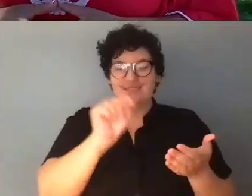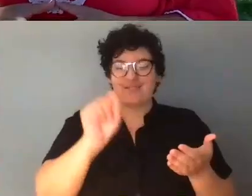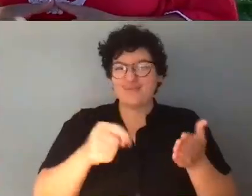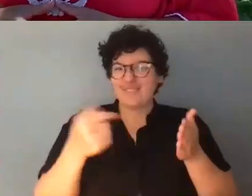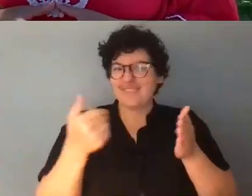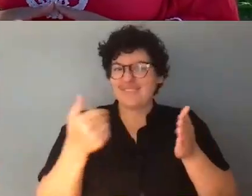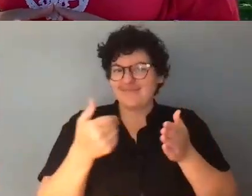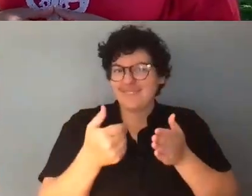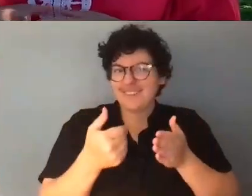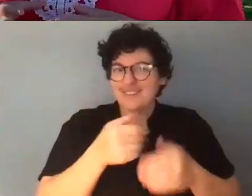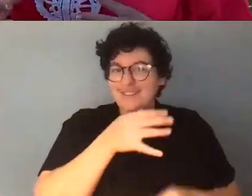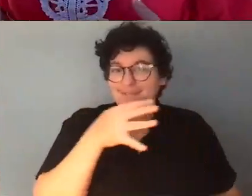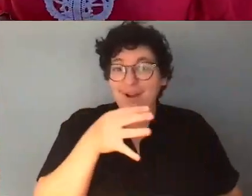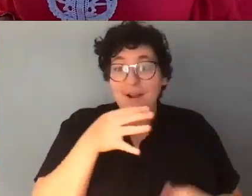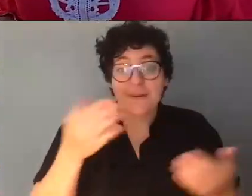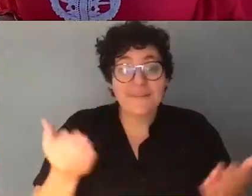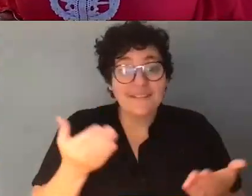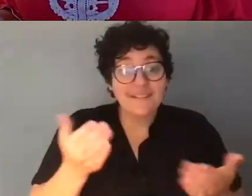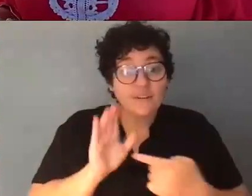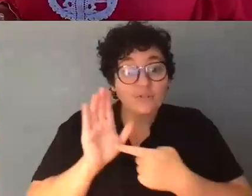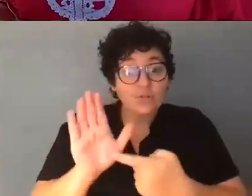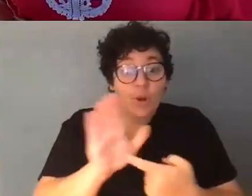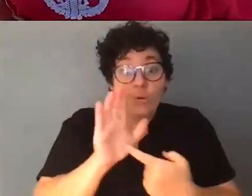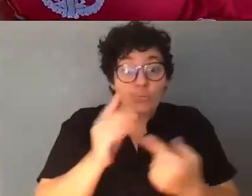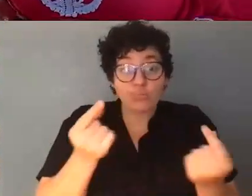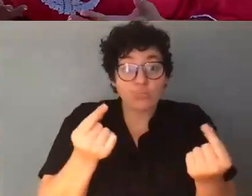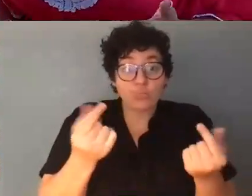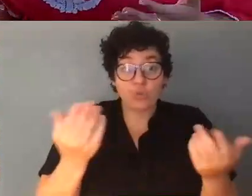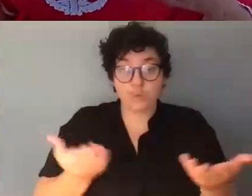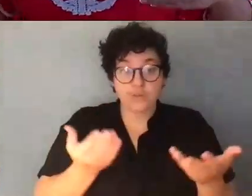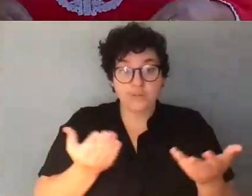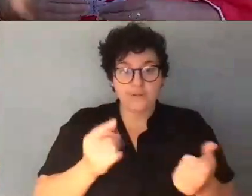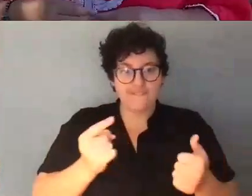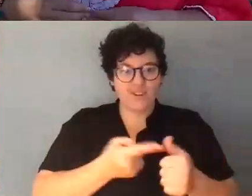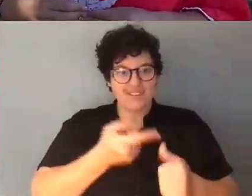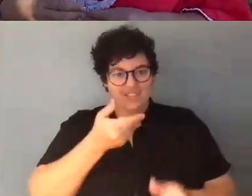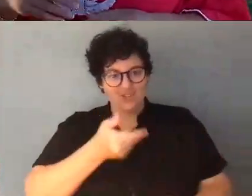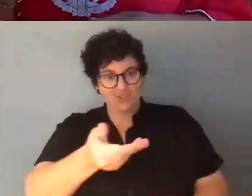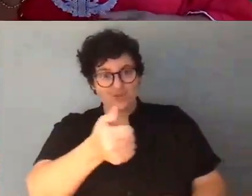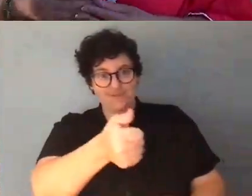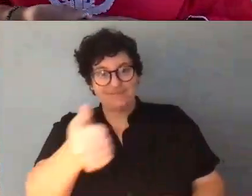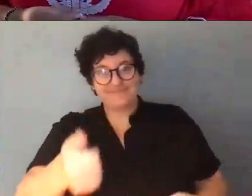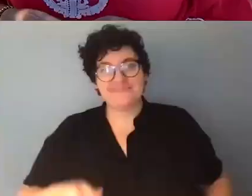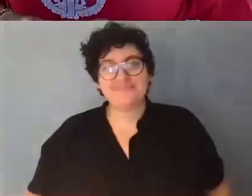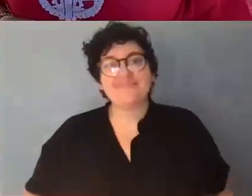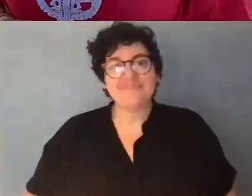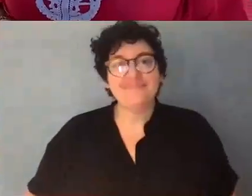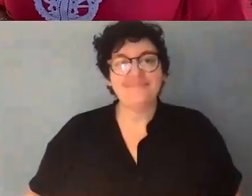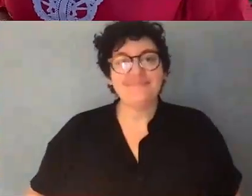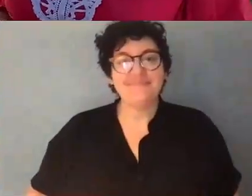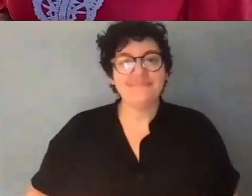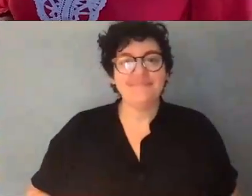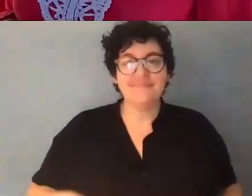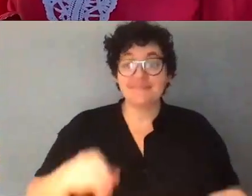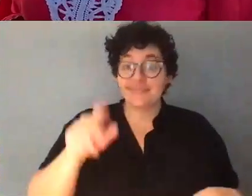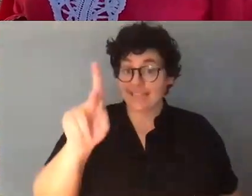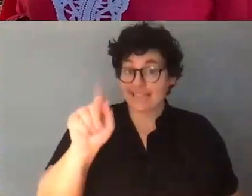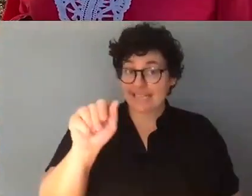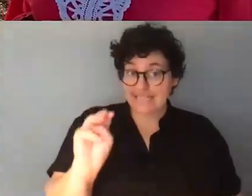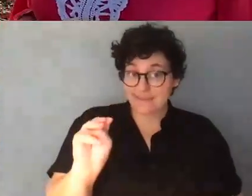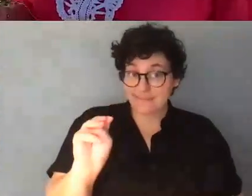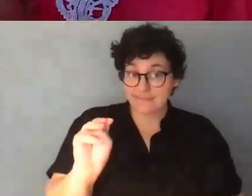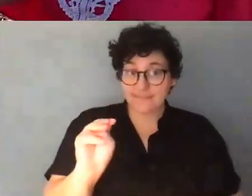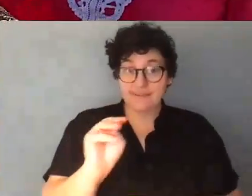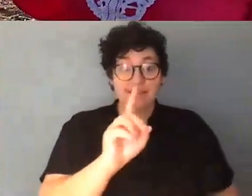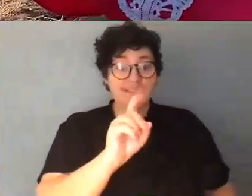Arizona. Y les queríamos enseñar qué es lo que pasa aquí en Milpitas, pero primeramente les enseño a los caballeros que nos